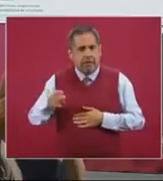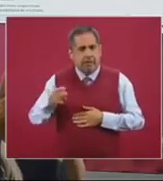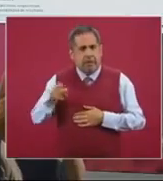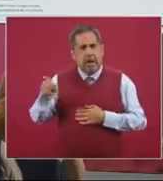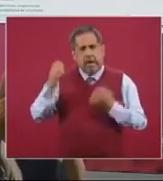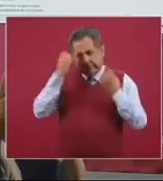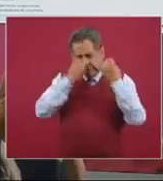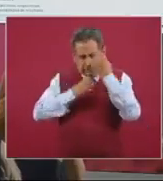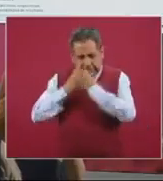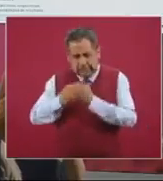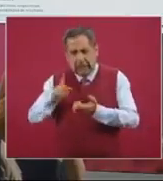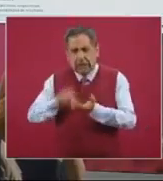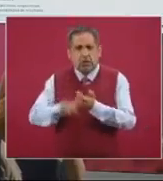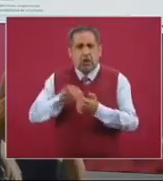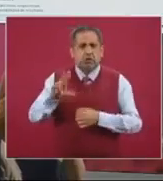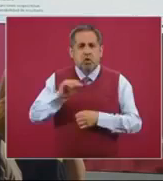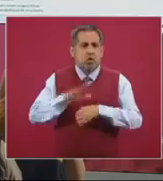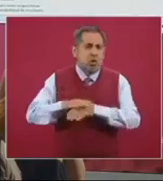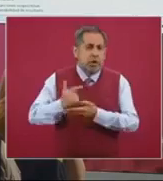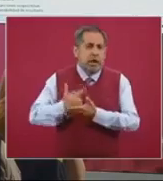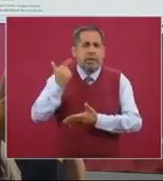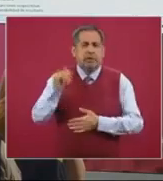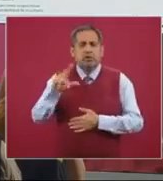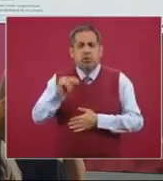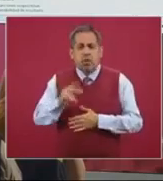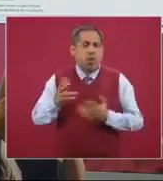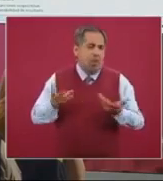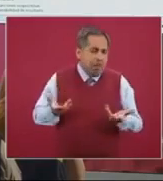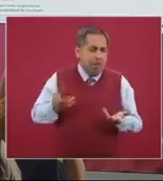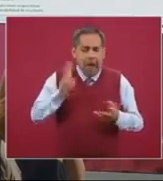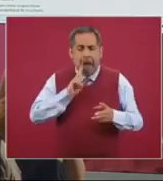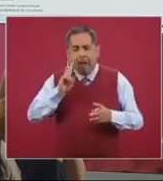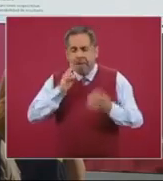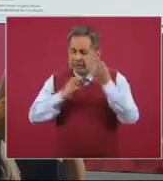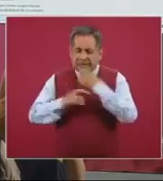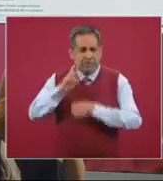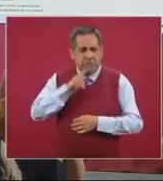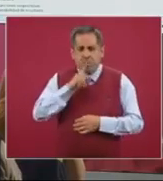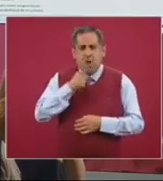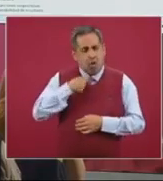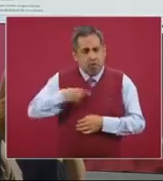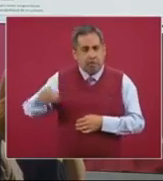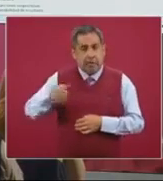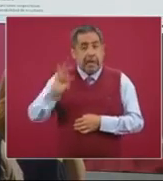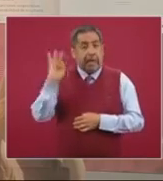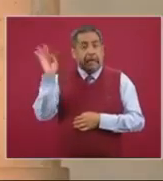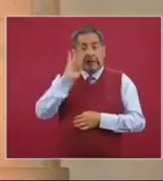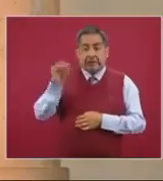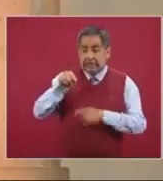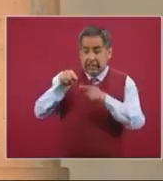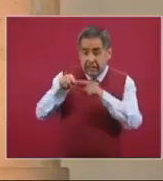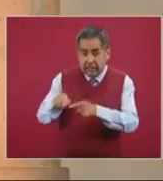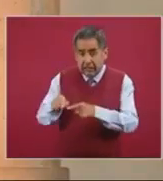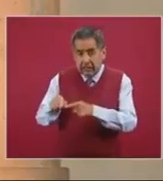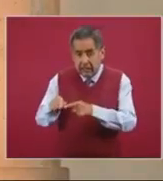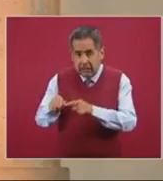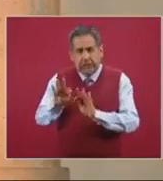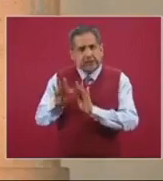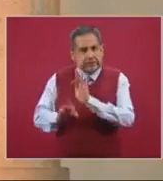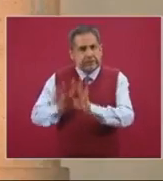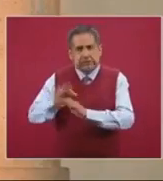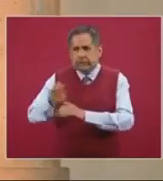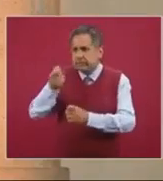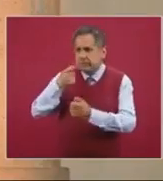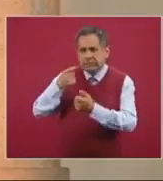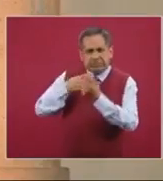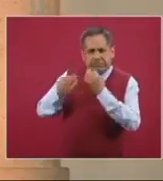evaluar a ver si tiene o no la forma grave de COVID, las complicaciones de COVID, y si las tiene, se va a poder hacer